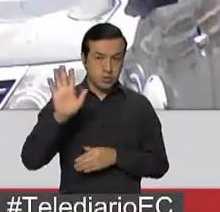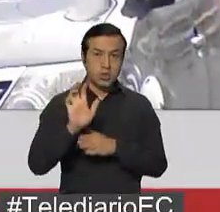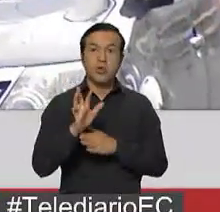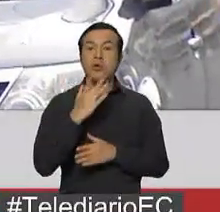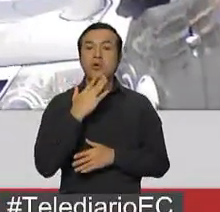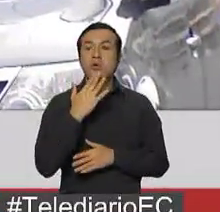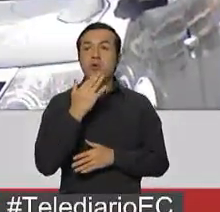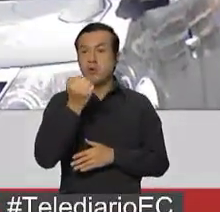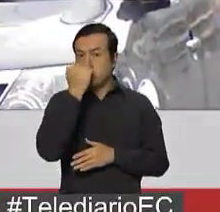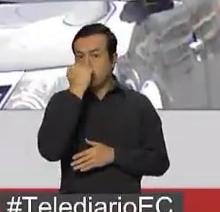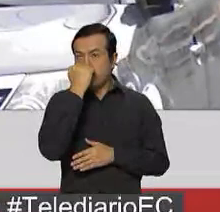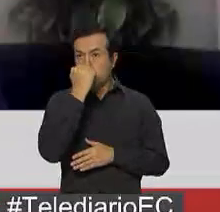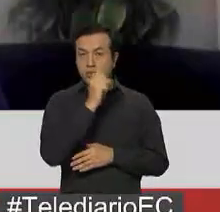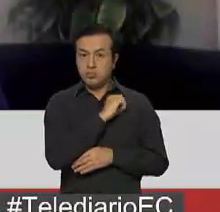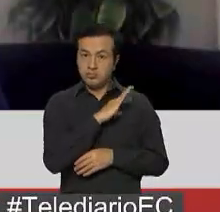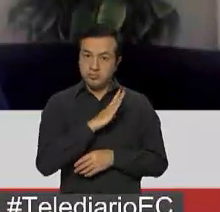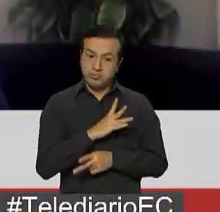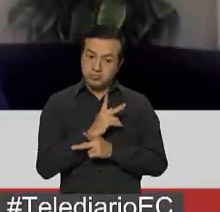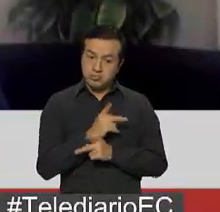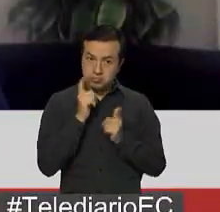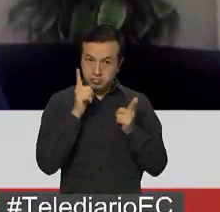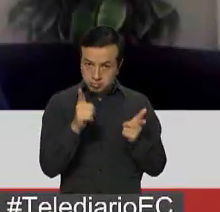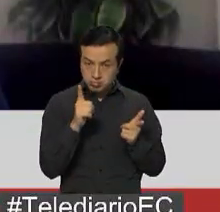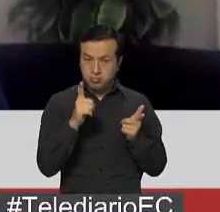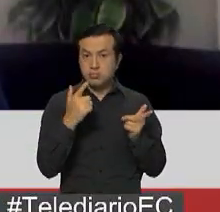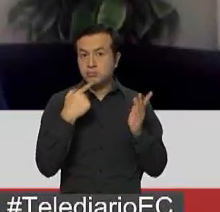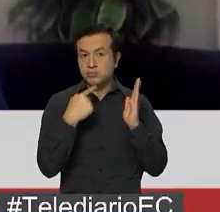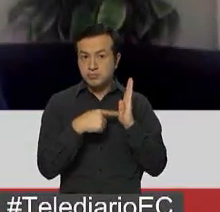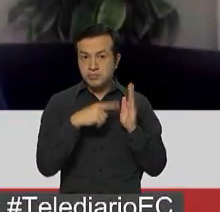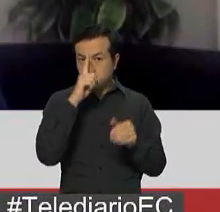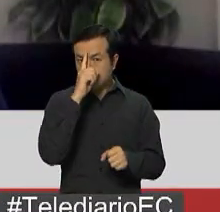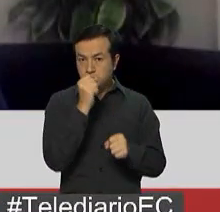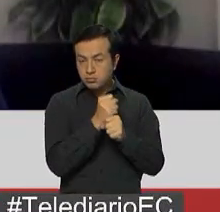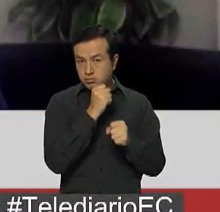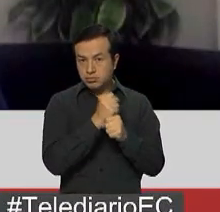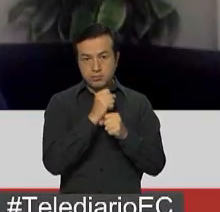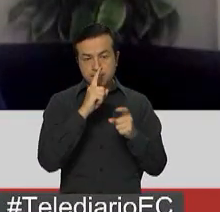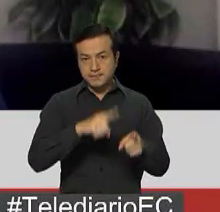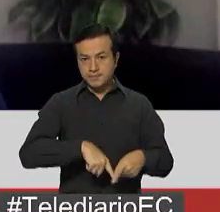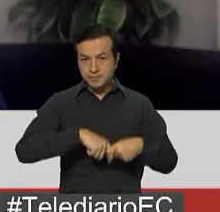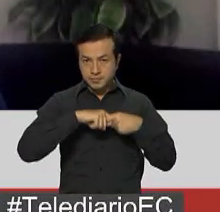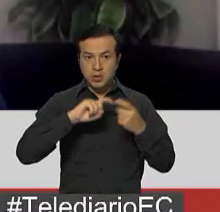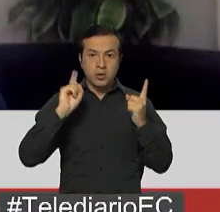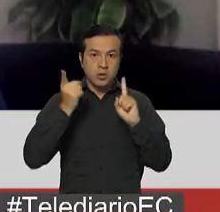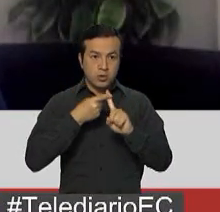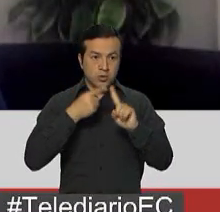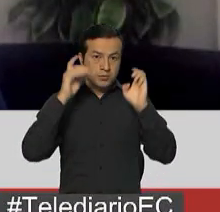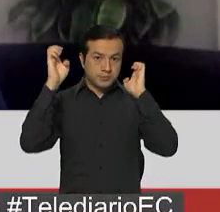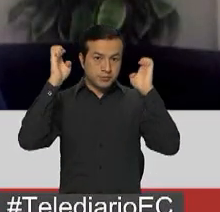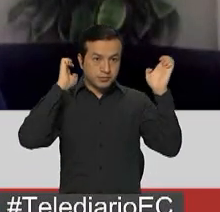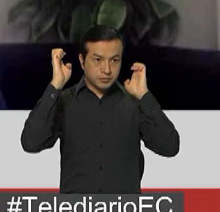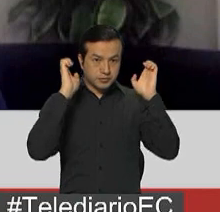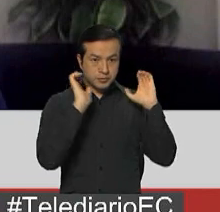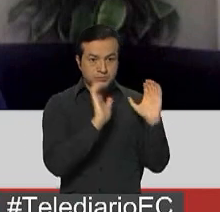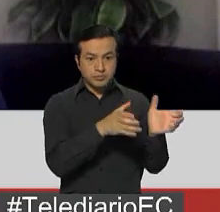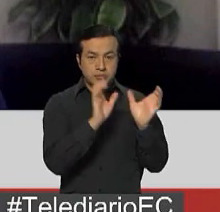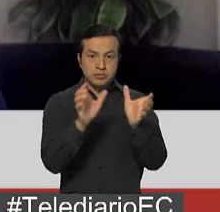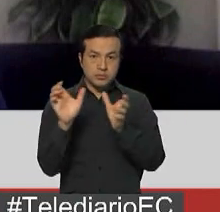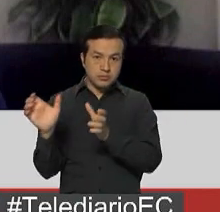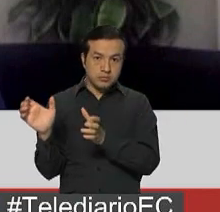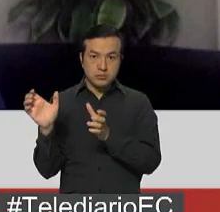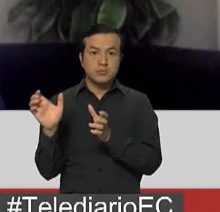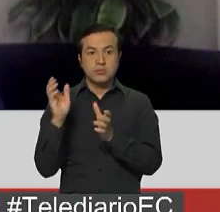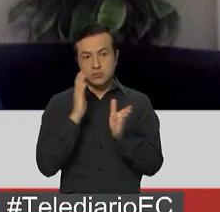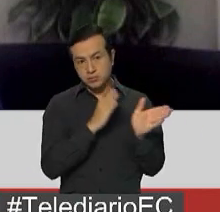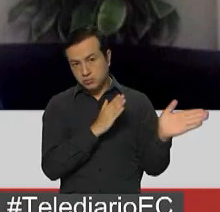mantienen las medidas de restricción se mantiene la suspensión de la jornada laboral excepto los sectores esenciales como ha venido